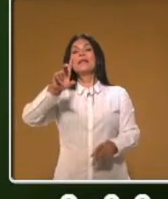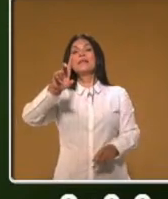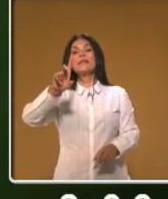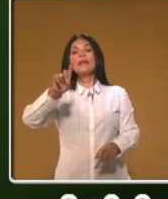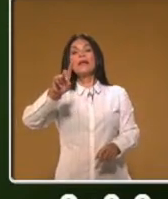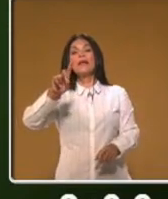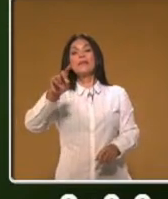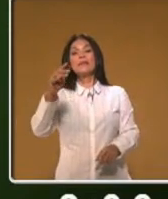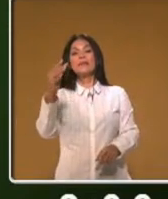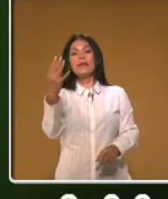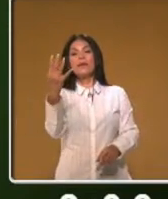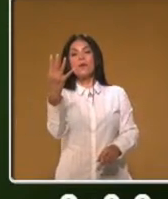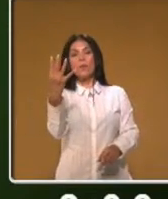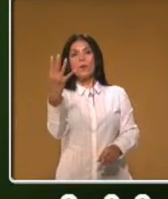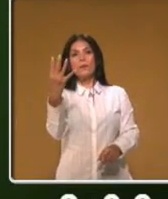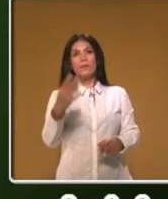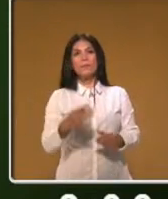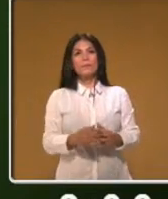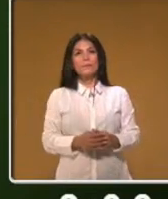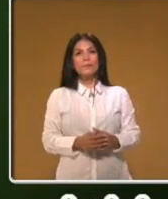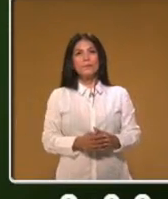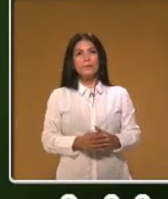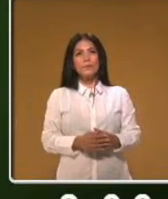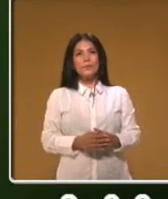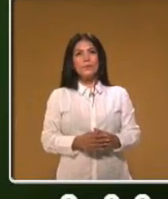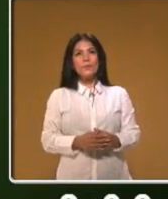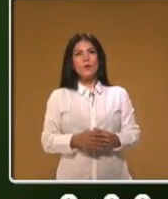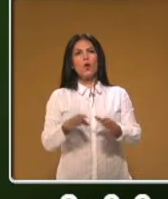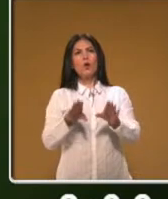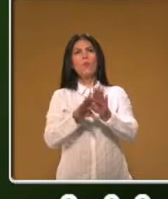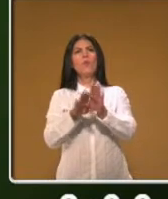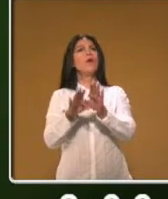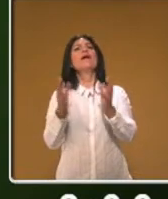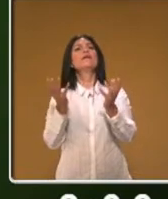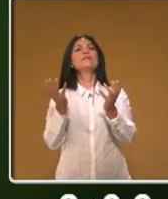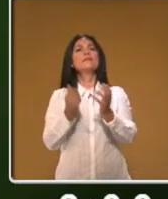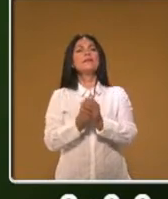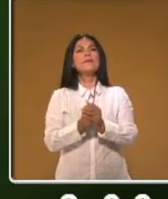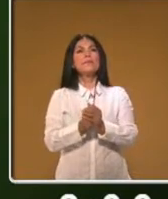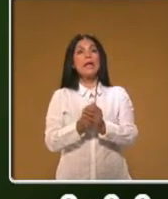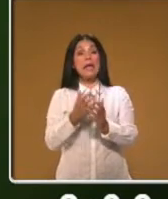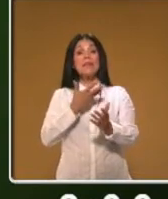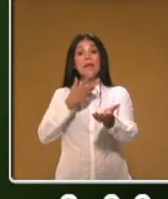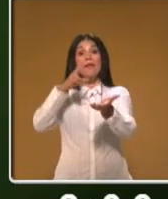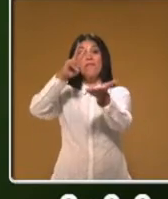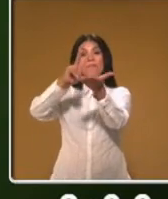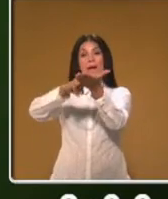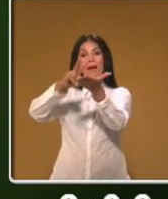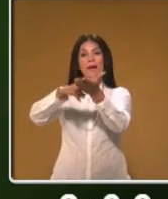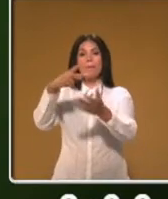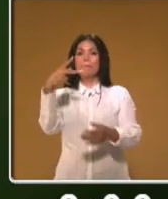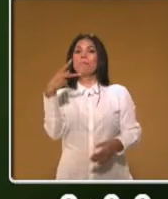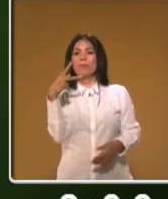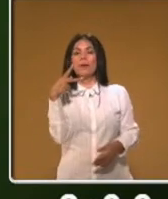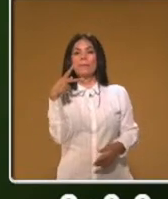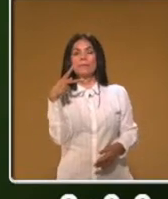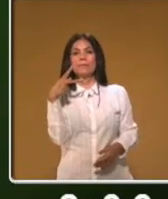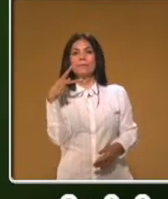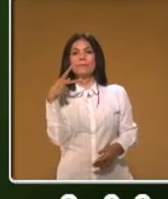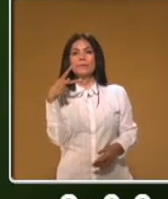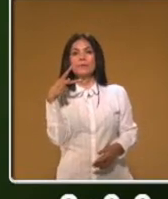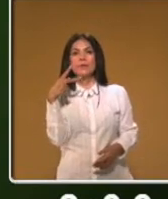Utilizo la primera ecuación. ¿Qué voy a hacer? Como yo ya tengo el valor de P, en vez de la P, voy a poner H